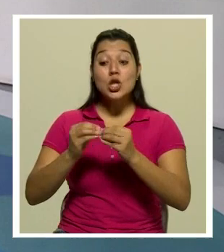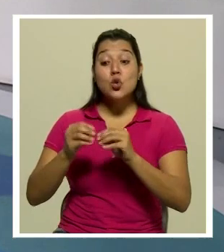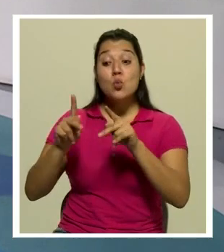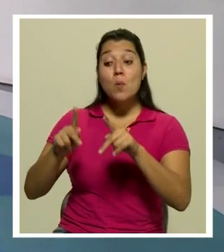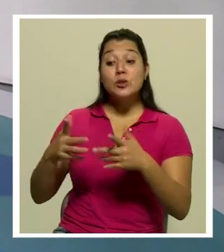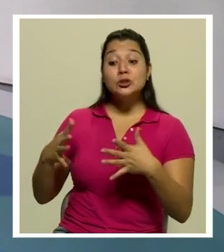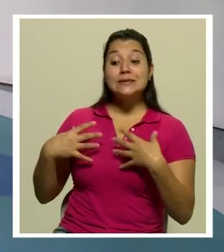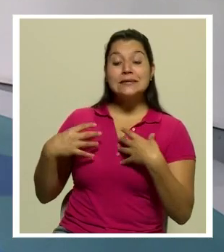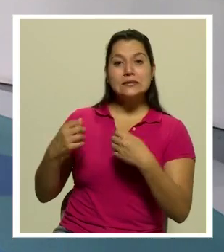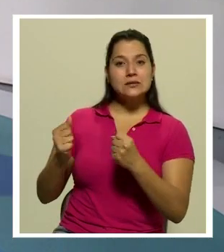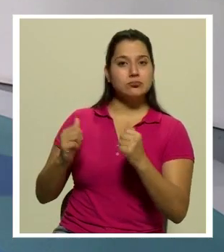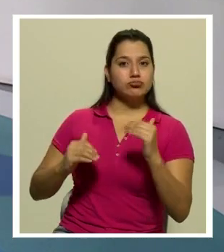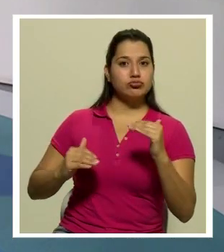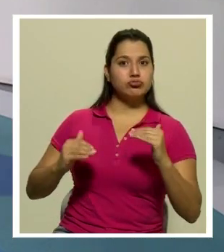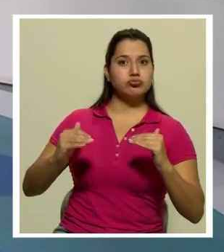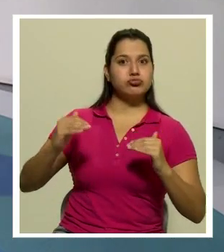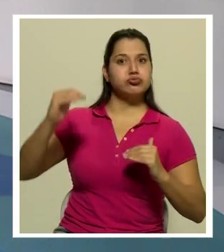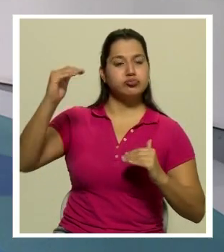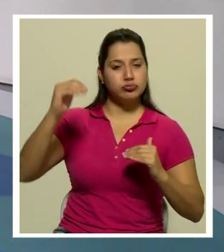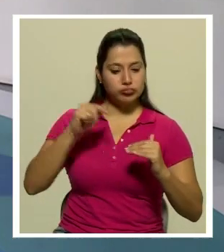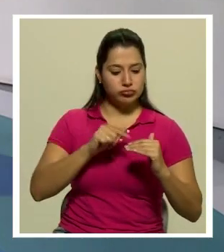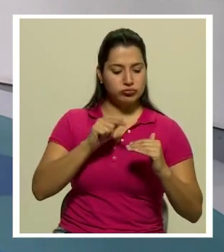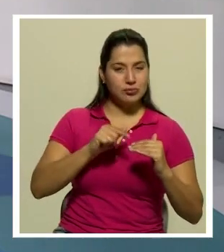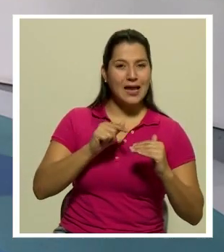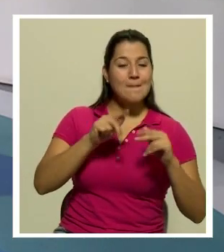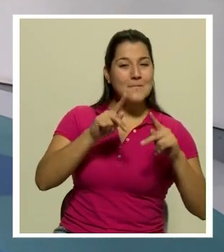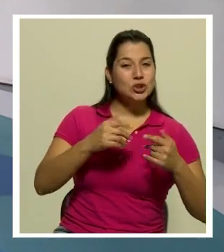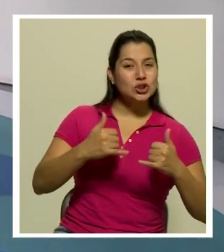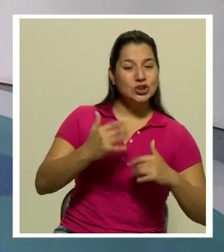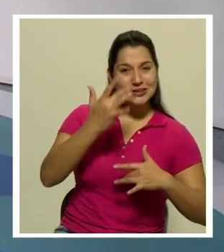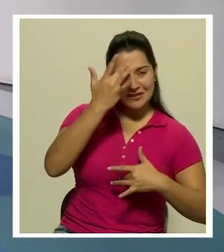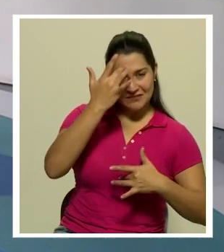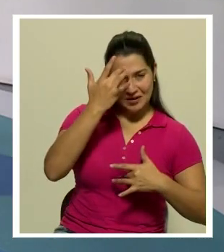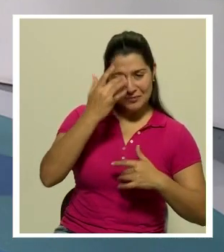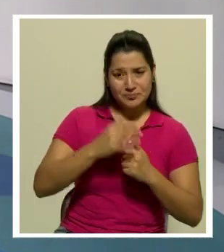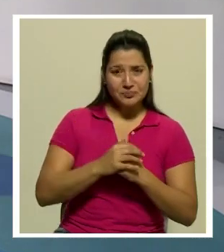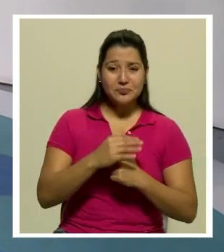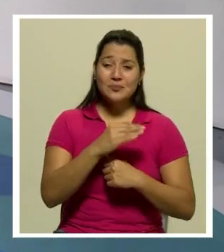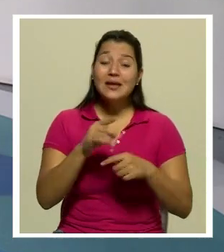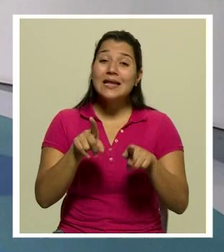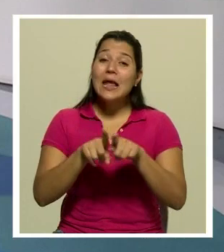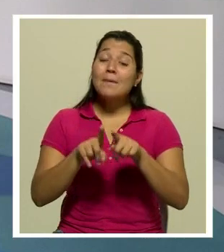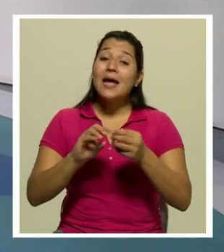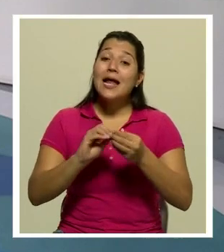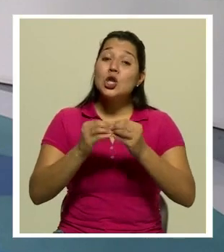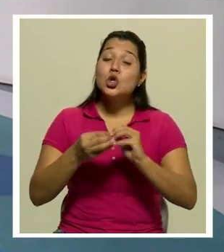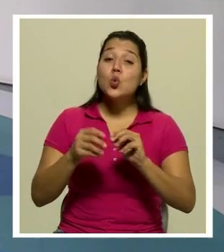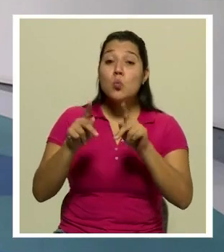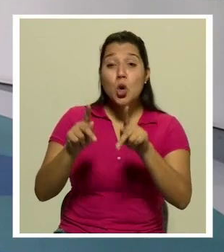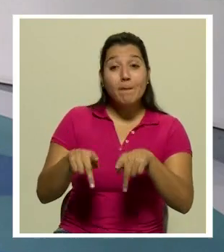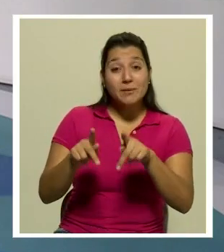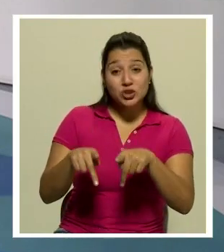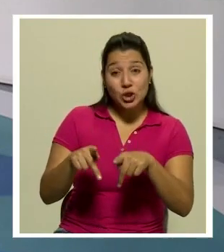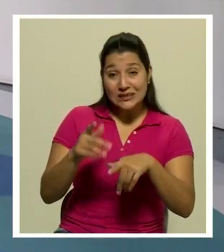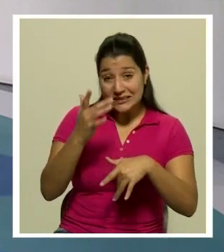crece vigorosamente y la curva de nuevos contagiados tiende a decrecer, así que